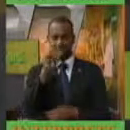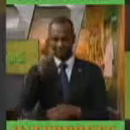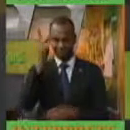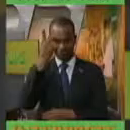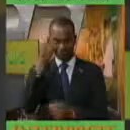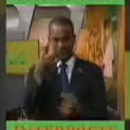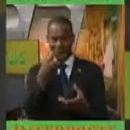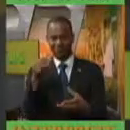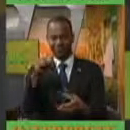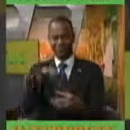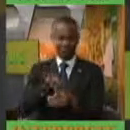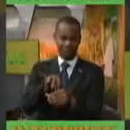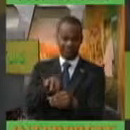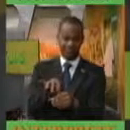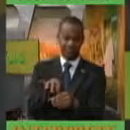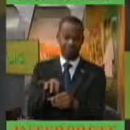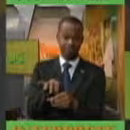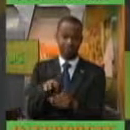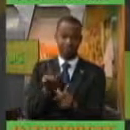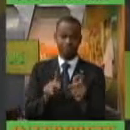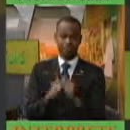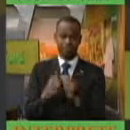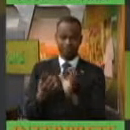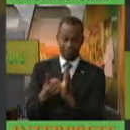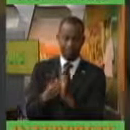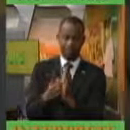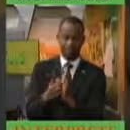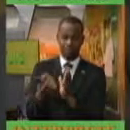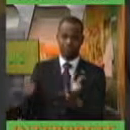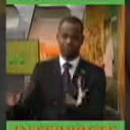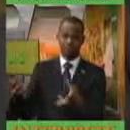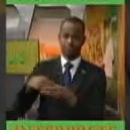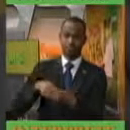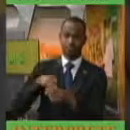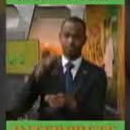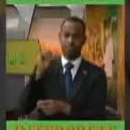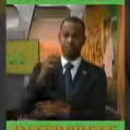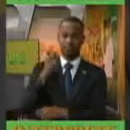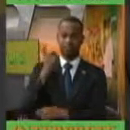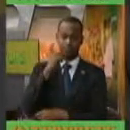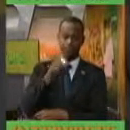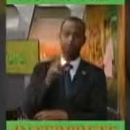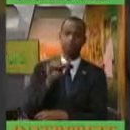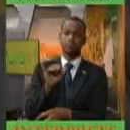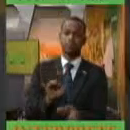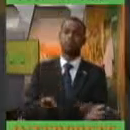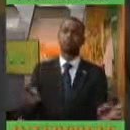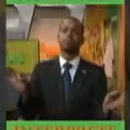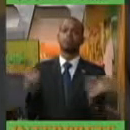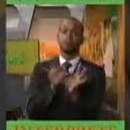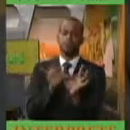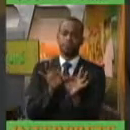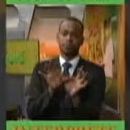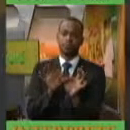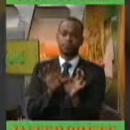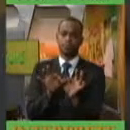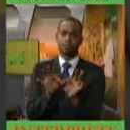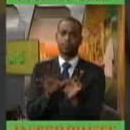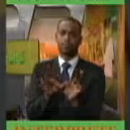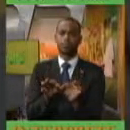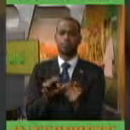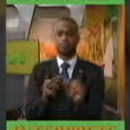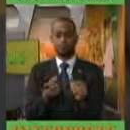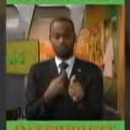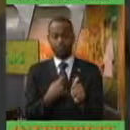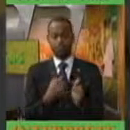política y electoral de la persona con discapacidad. Eso va a ser un indicador importante, primero por la calidad